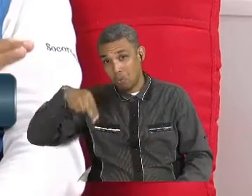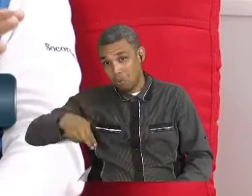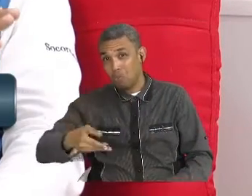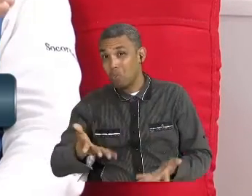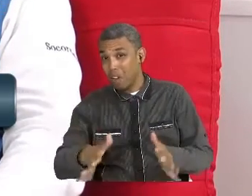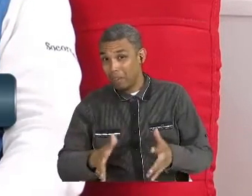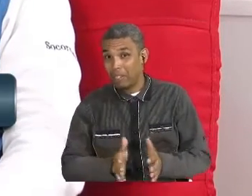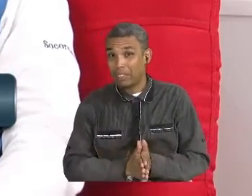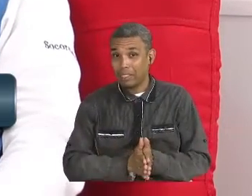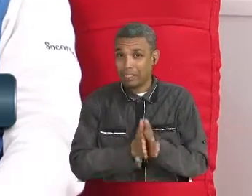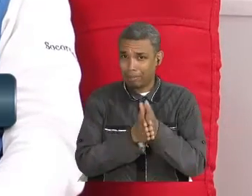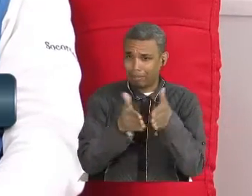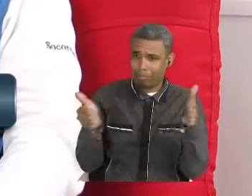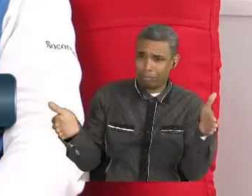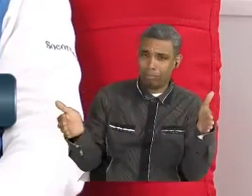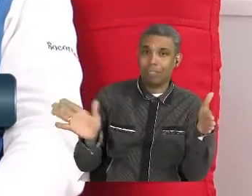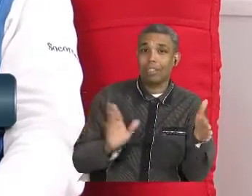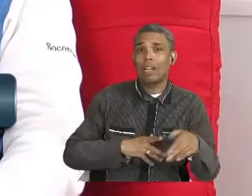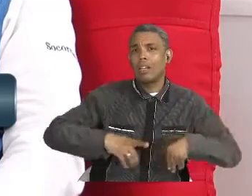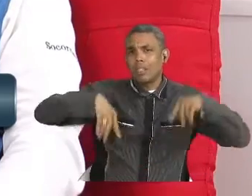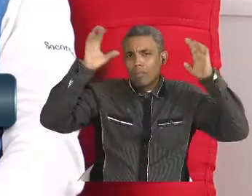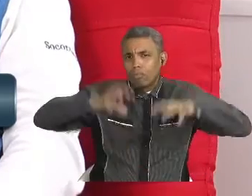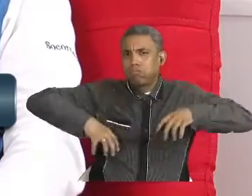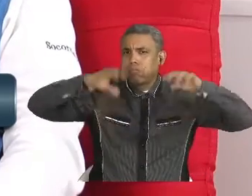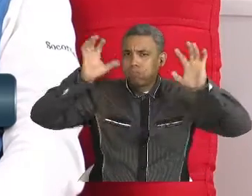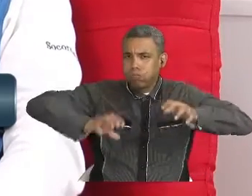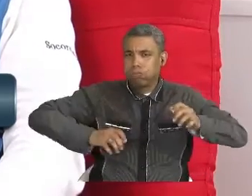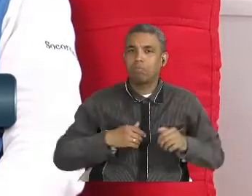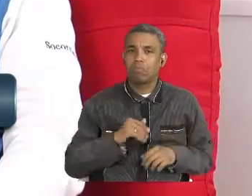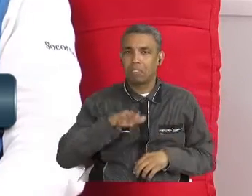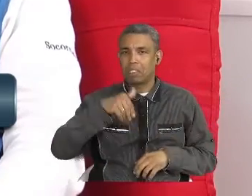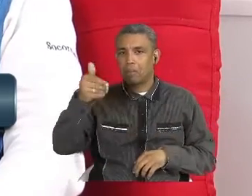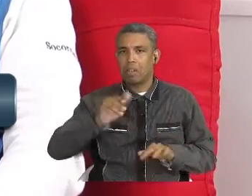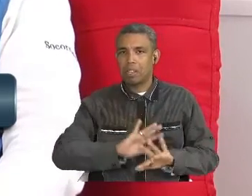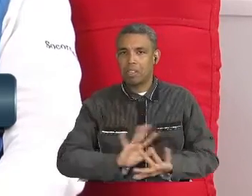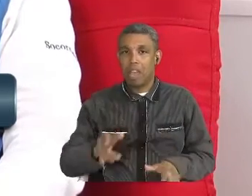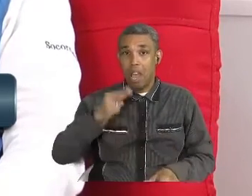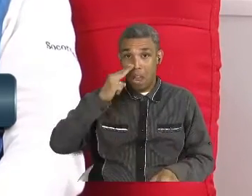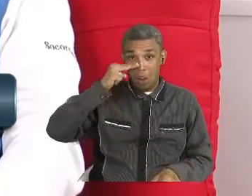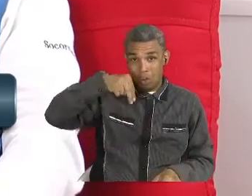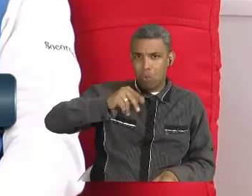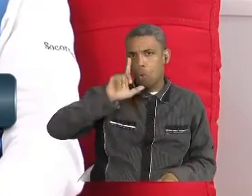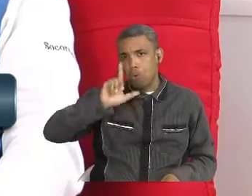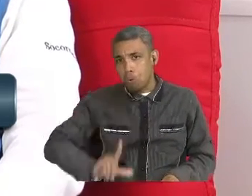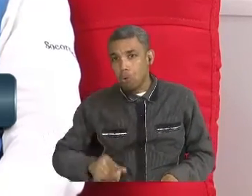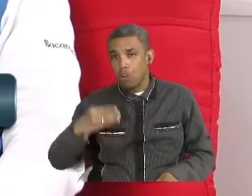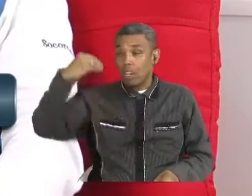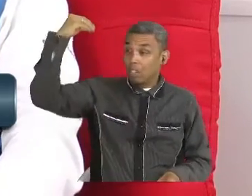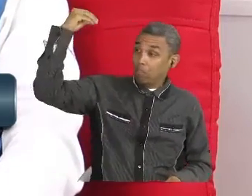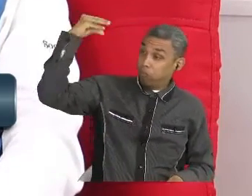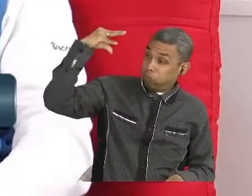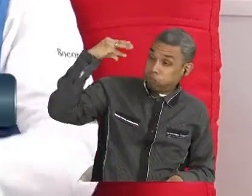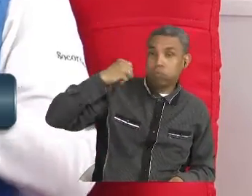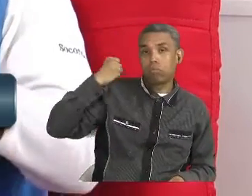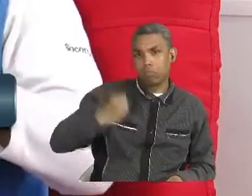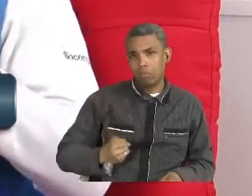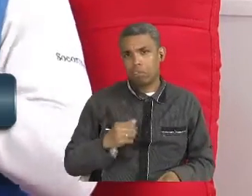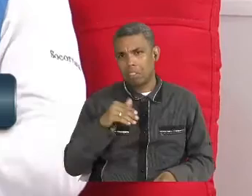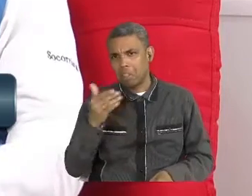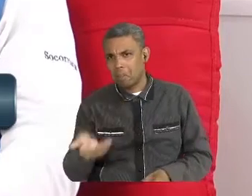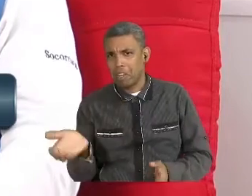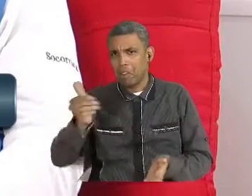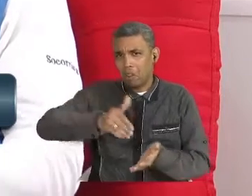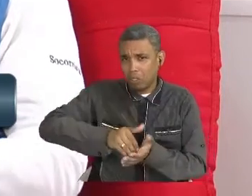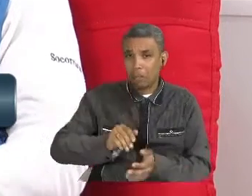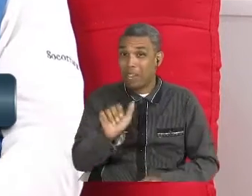de eso vemos que hay un receso y después en agosto, ¿sí? Continúa nuevamente. Pero ¿qué sucede? Esto ha sido